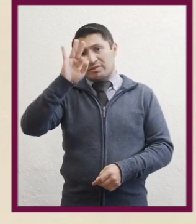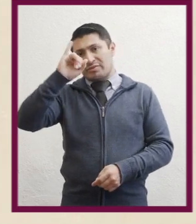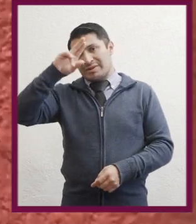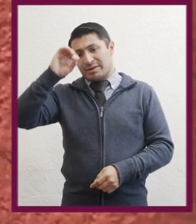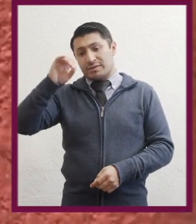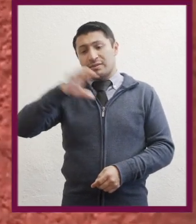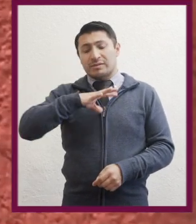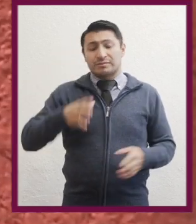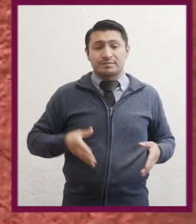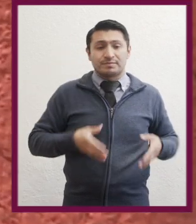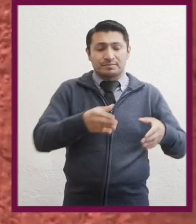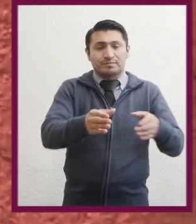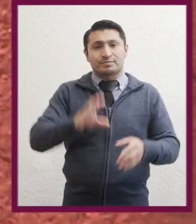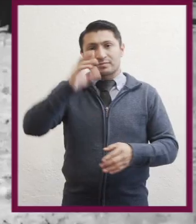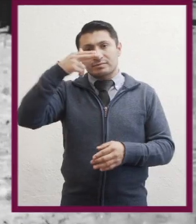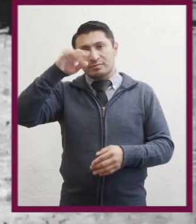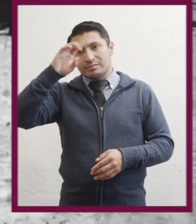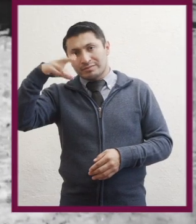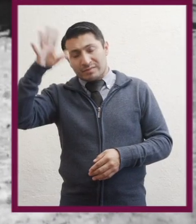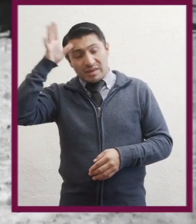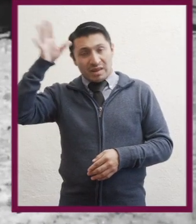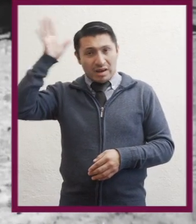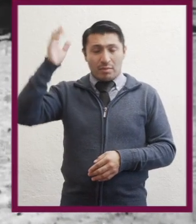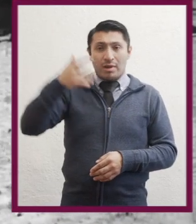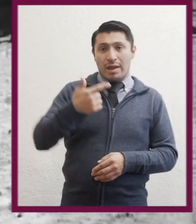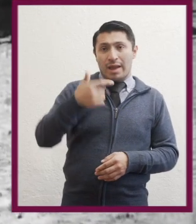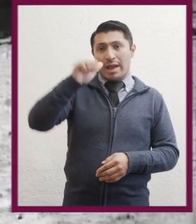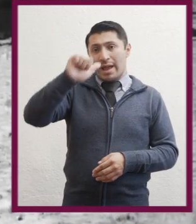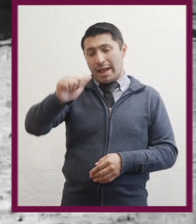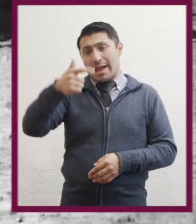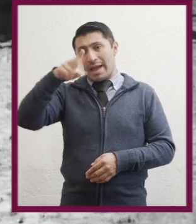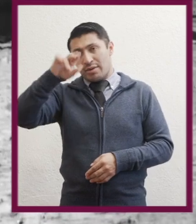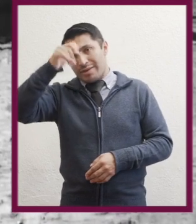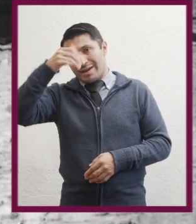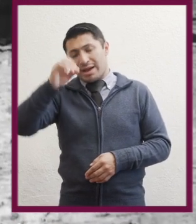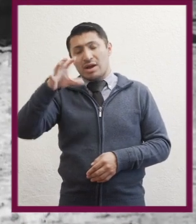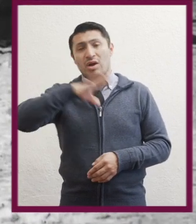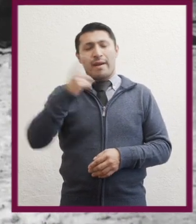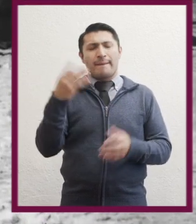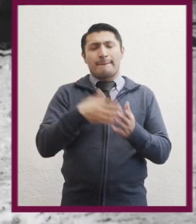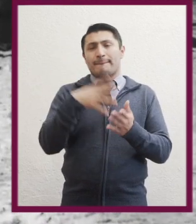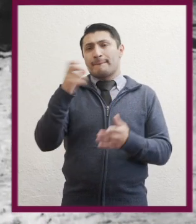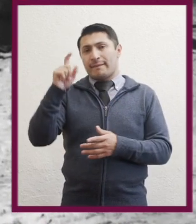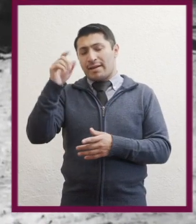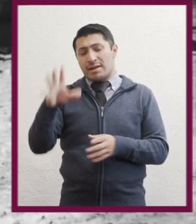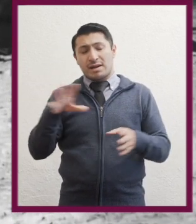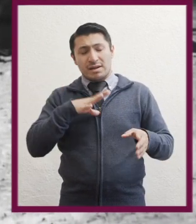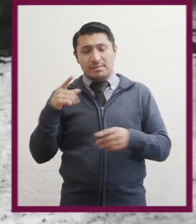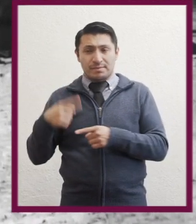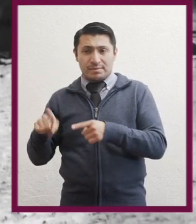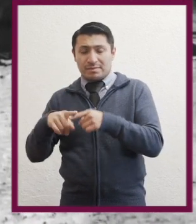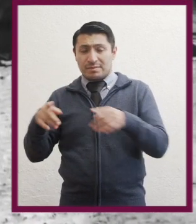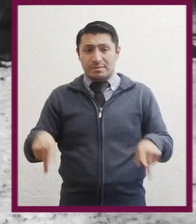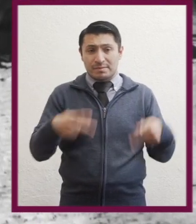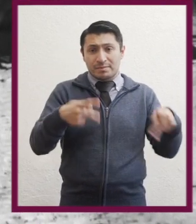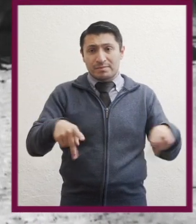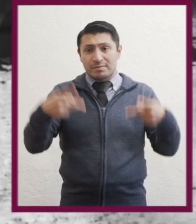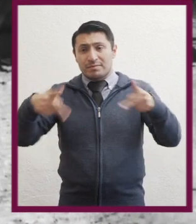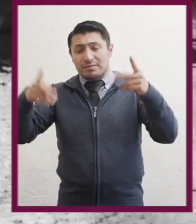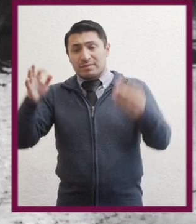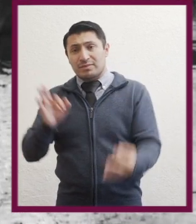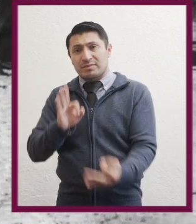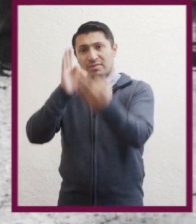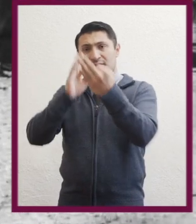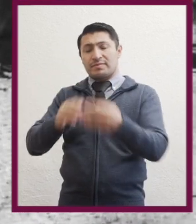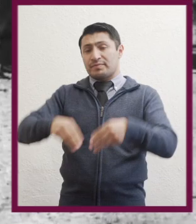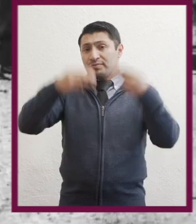este era el cruce de Cuauhtémoc y Aguayo a finales de los años 20, con varios puestos y vendedores situados frente a las puertas